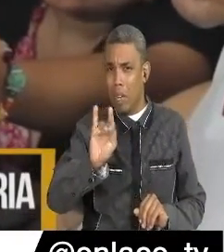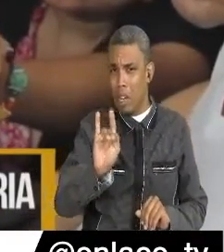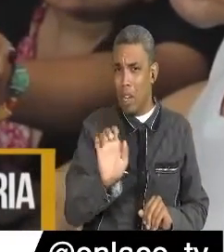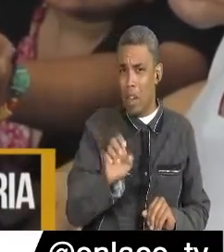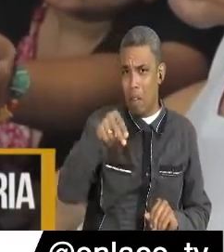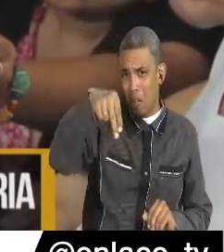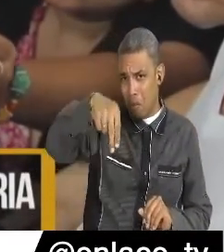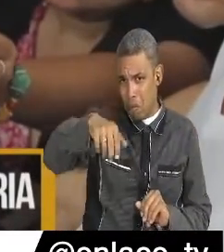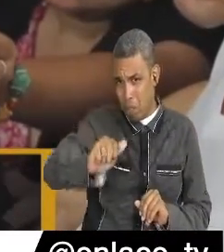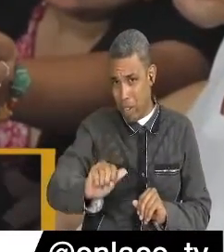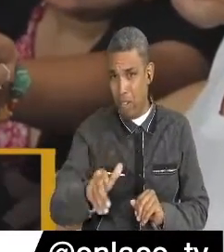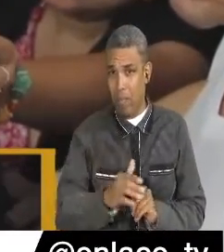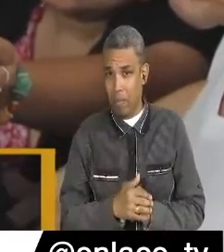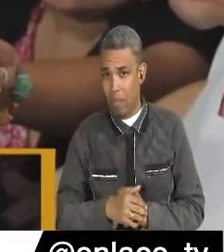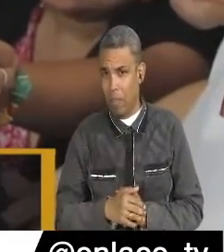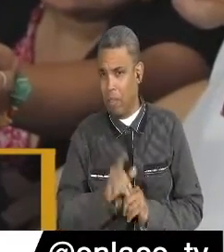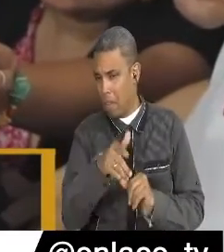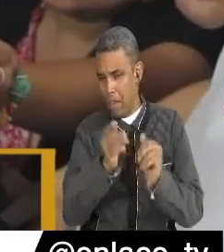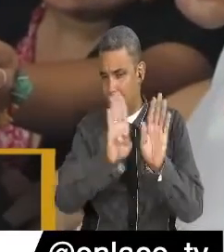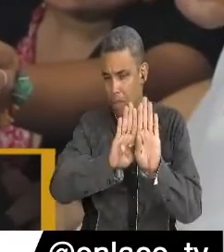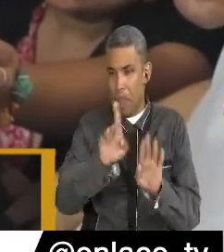máximo 6 meses.